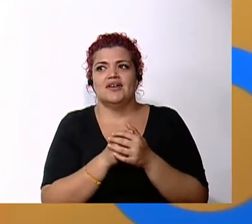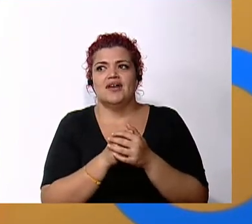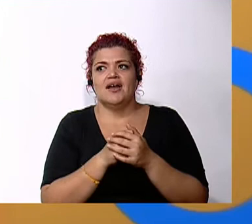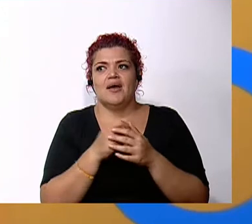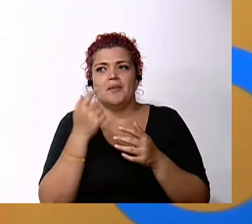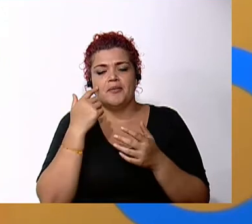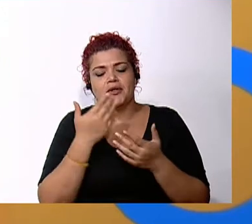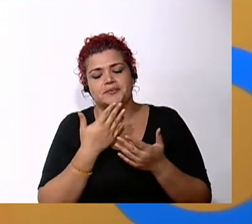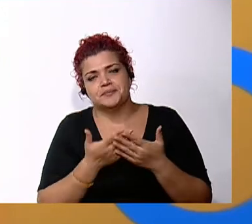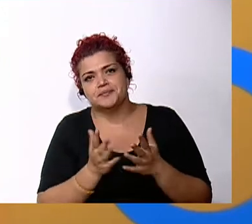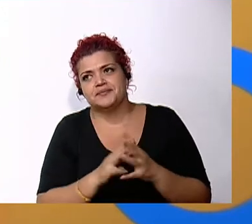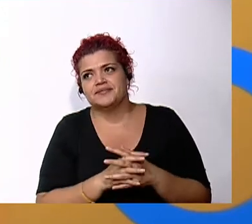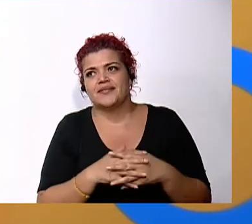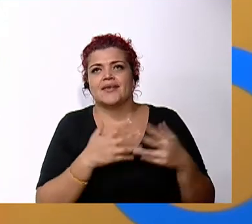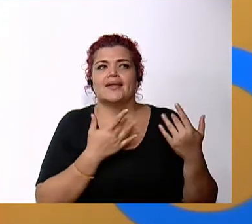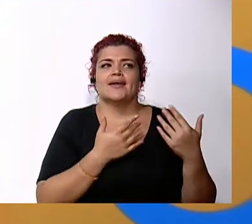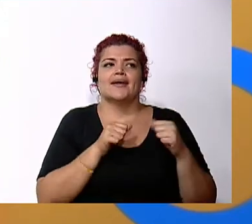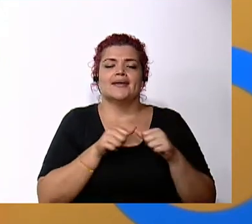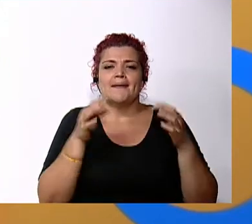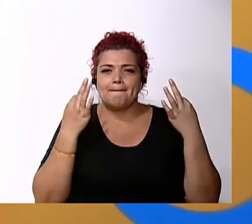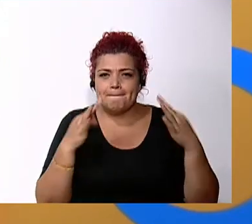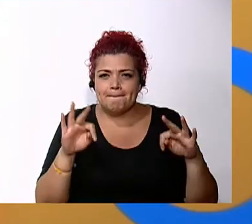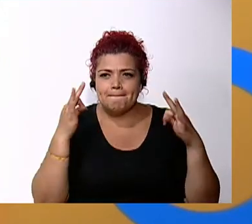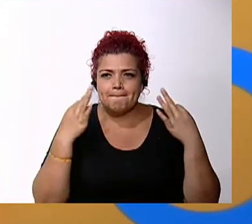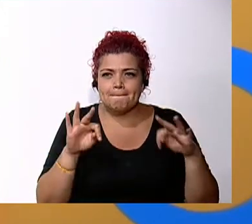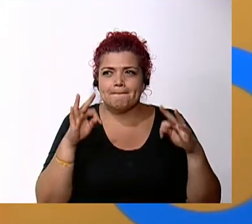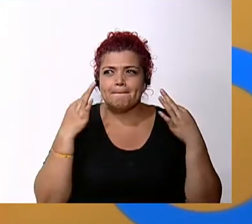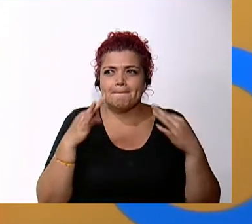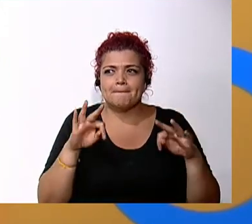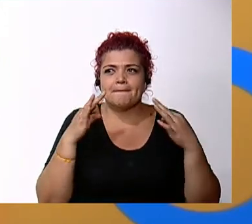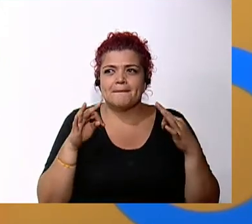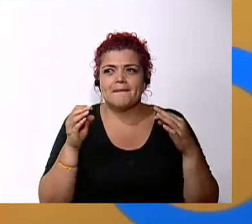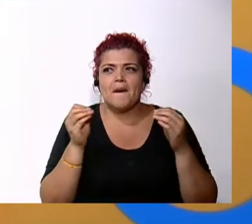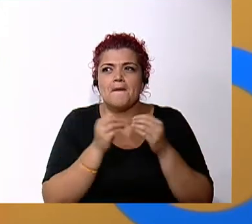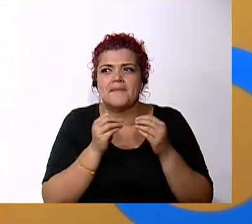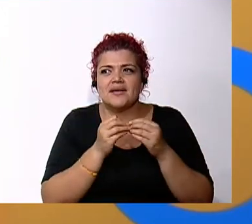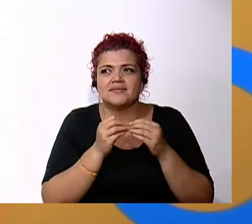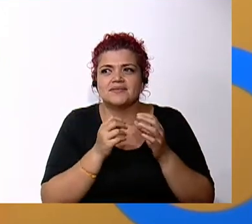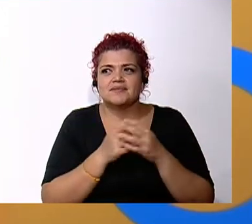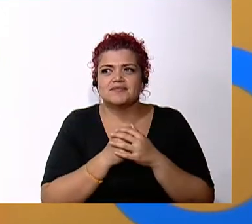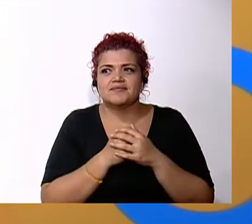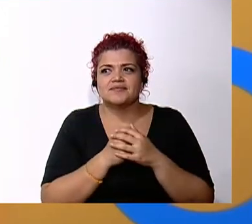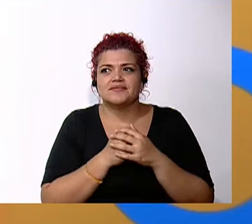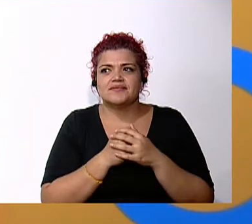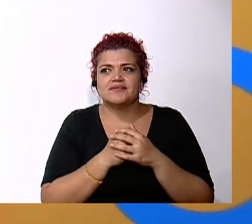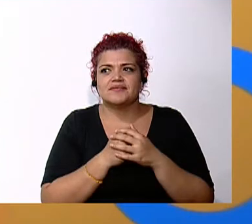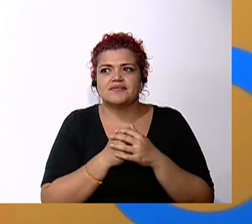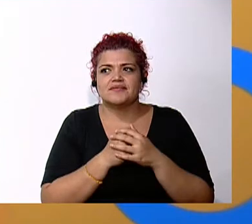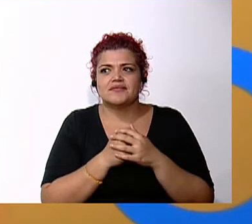pero bueno, vamos a intentarlo un poquito más.